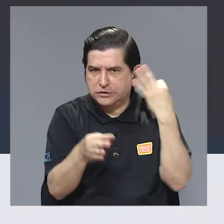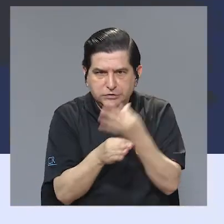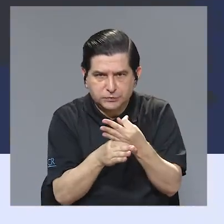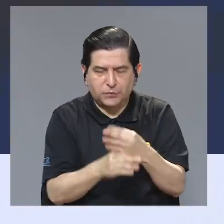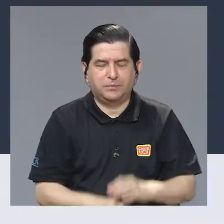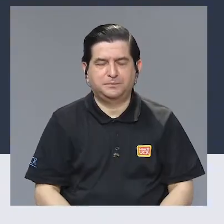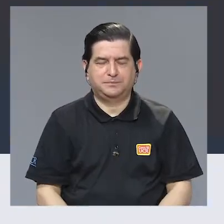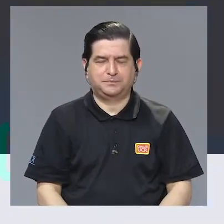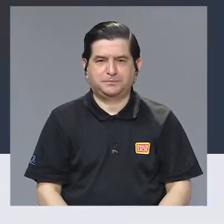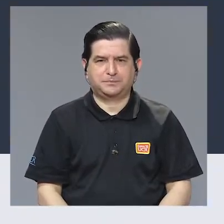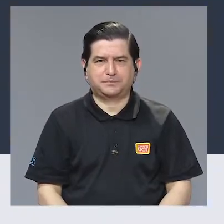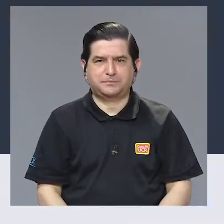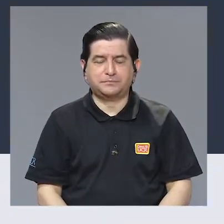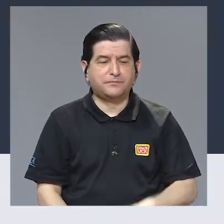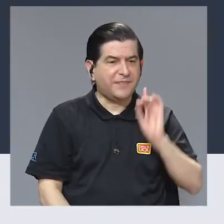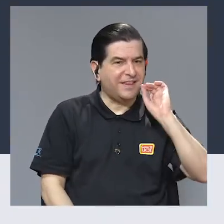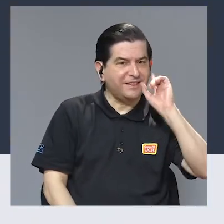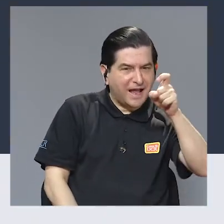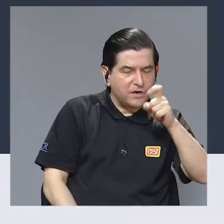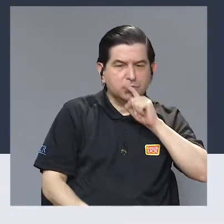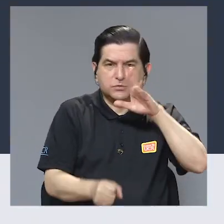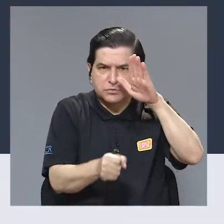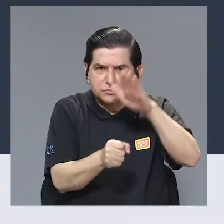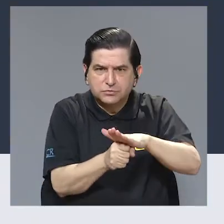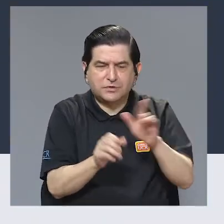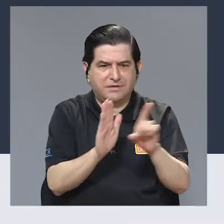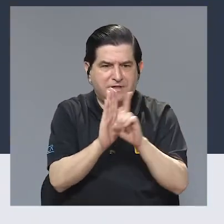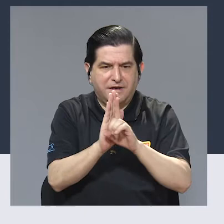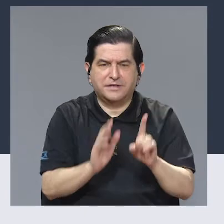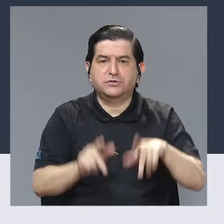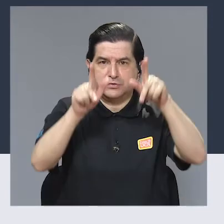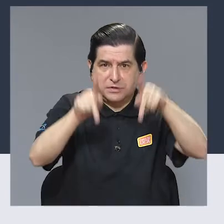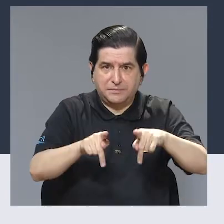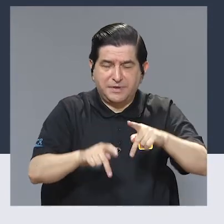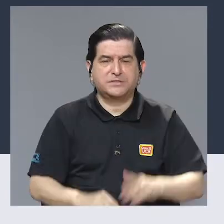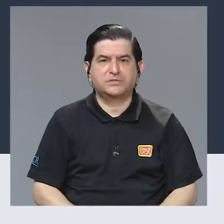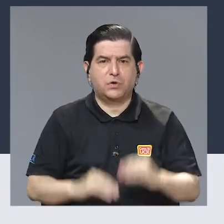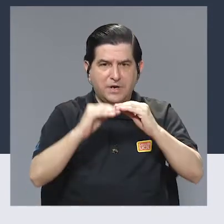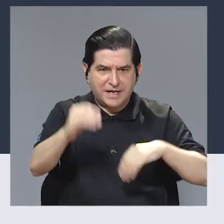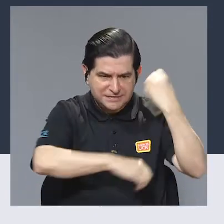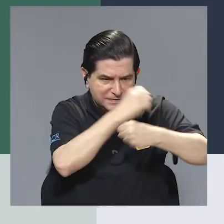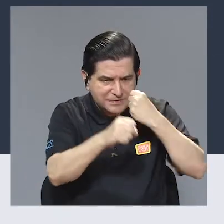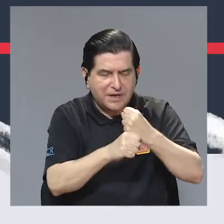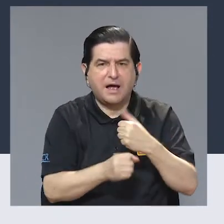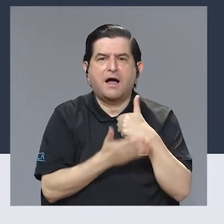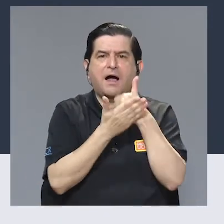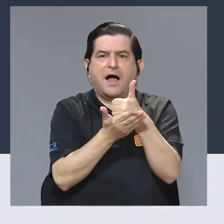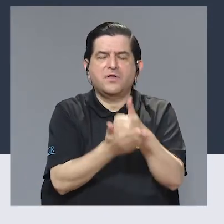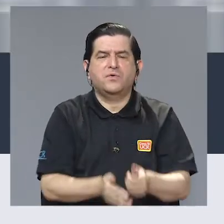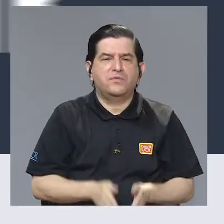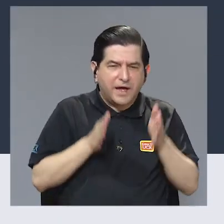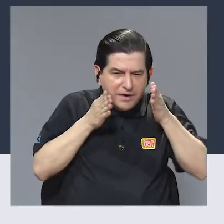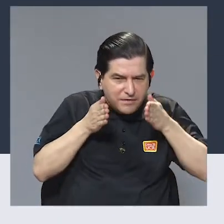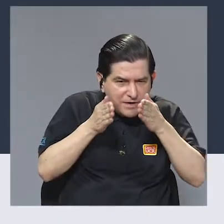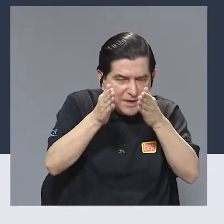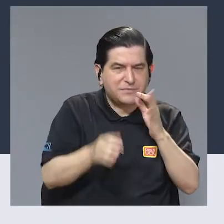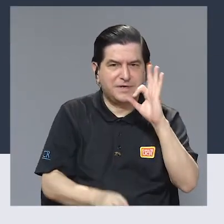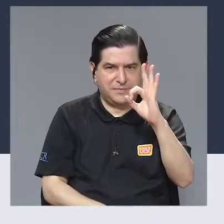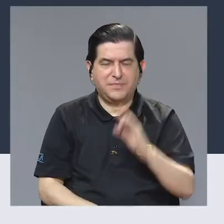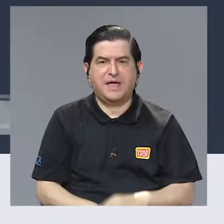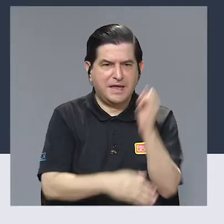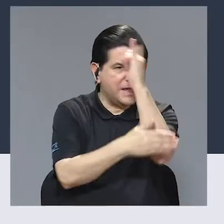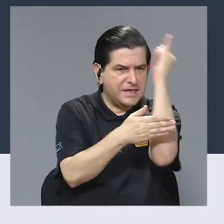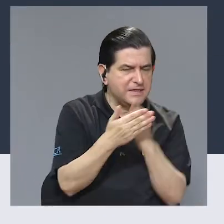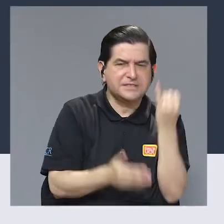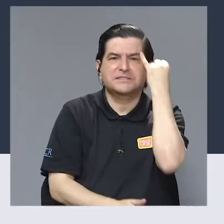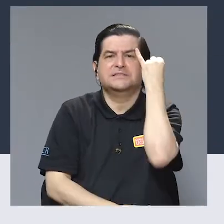tipo. Por su parte, un diagnóstico del cumplimiento de derechos de las personas menores puede contribuir a redirigir, fortalecer